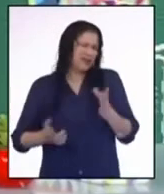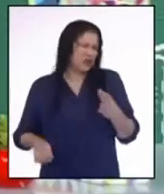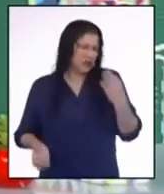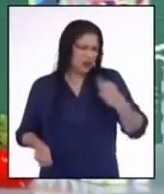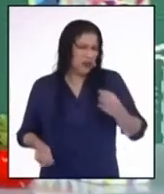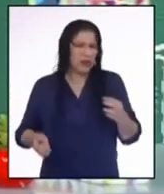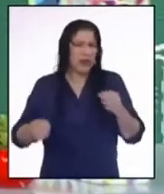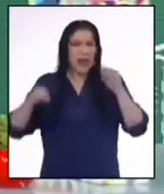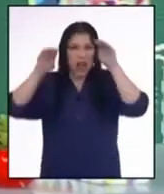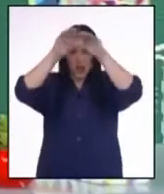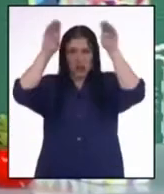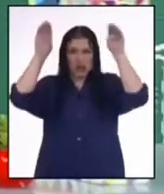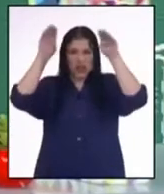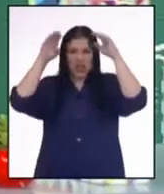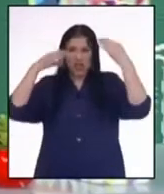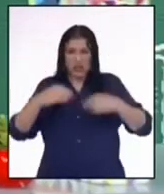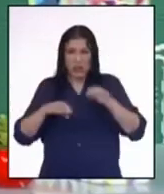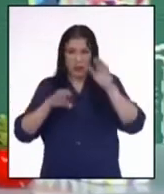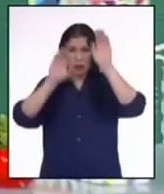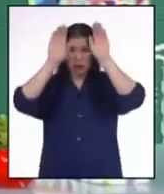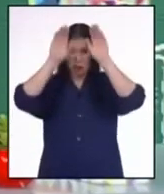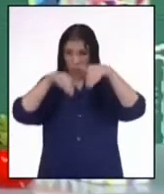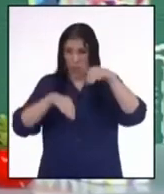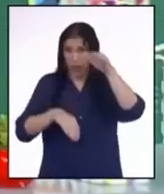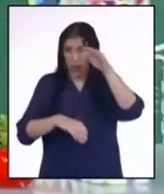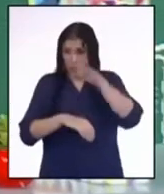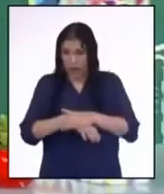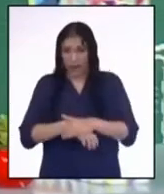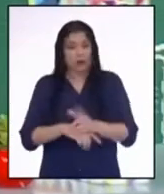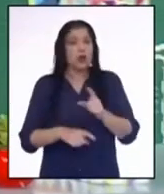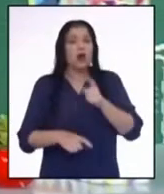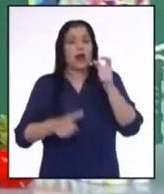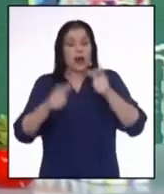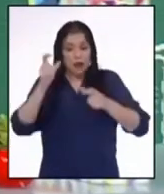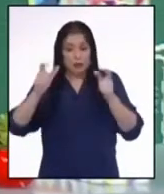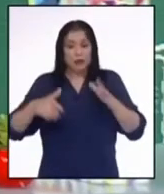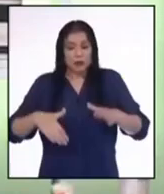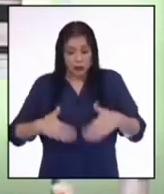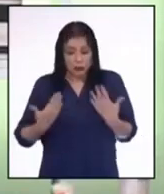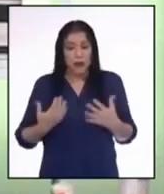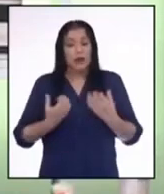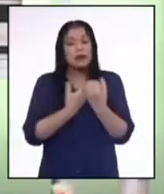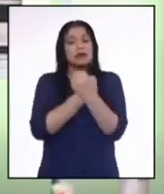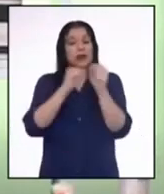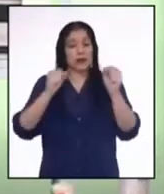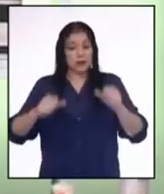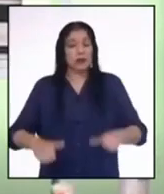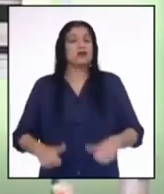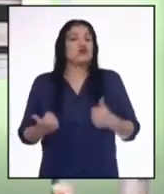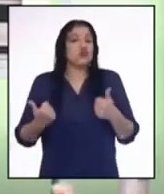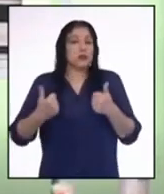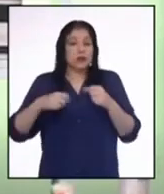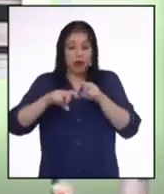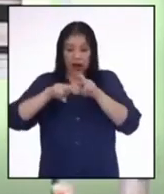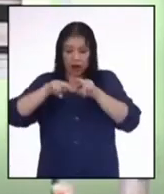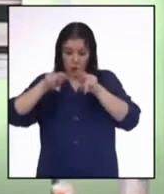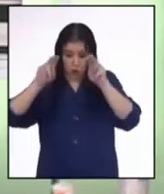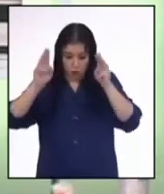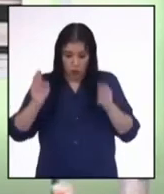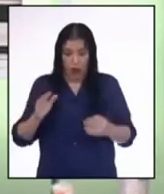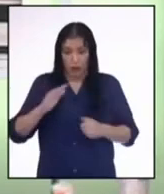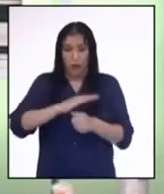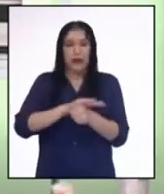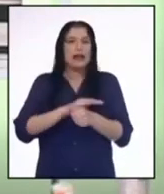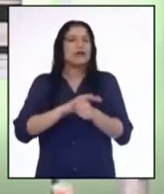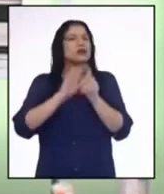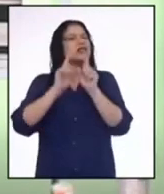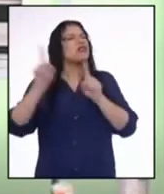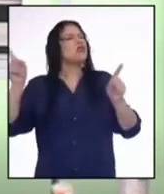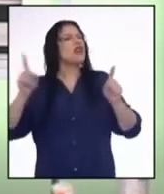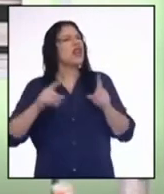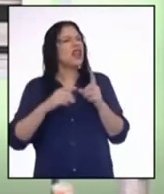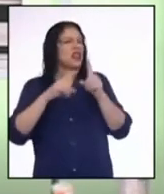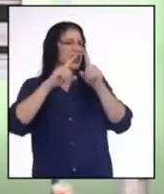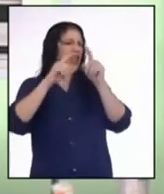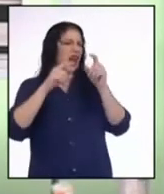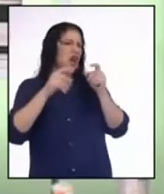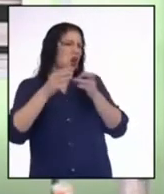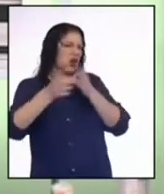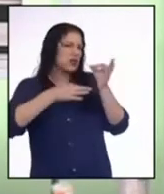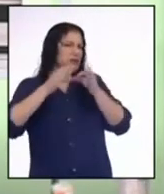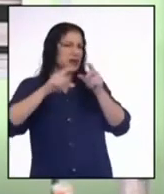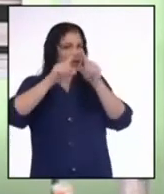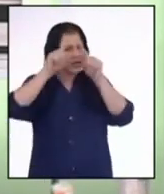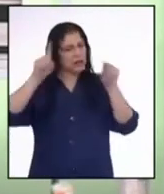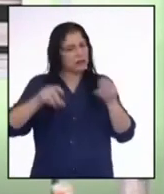siempre los techos aplastan y las personas pueden salvar sus vidas debajo de un mueble. Esto se contrapone a la idea del triángulo de la vida, señalando